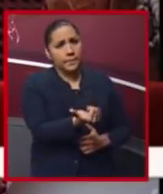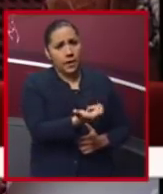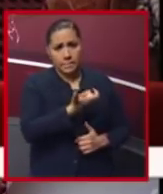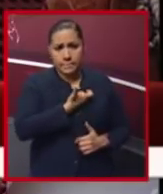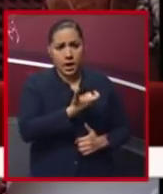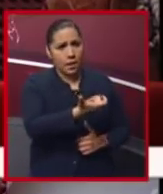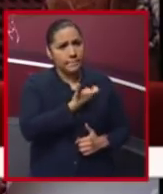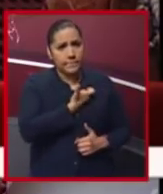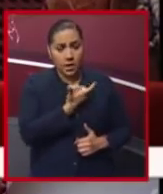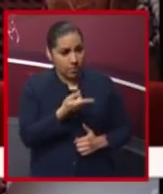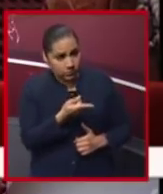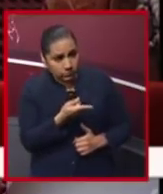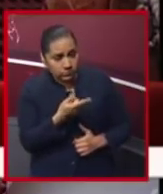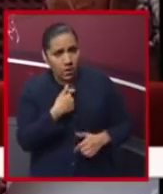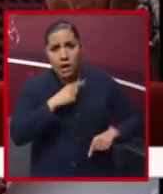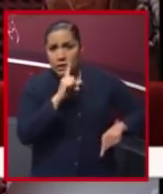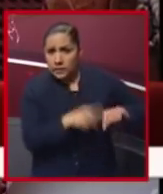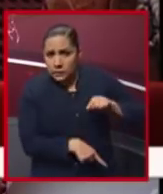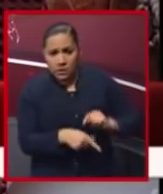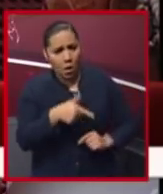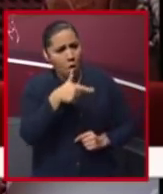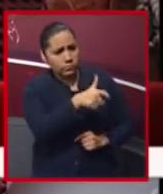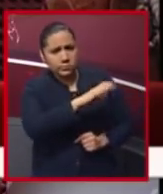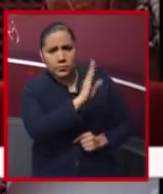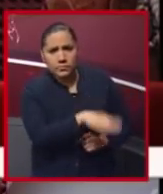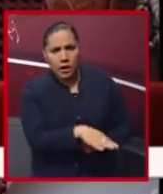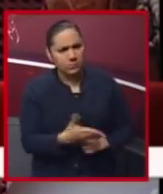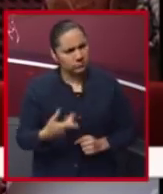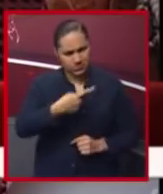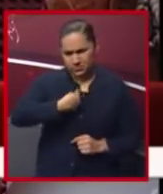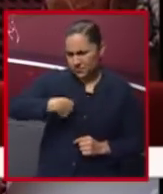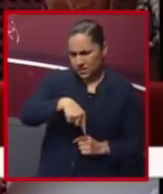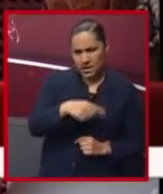a contra del tala de madera,